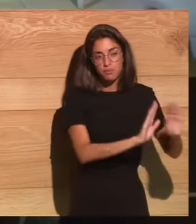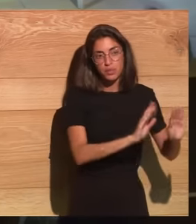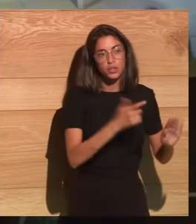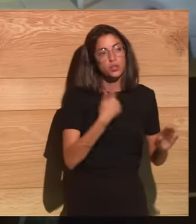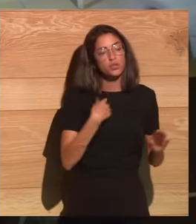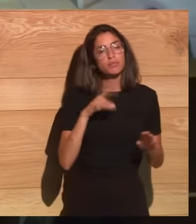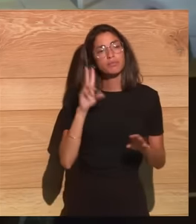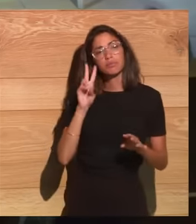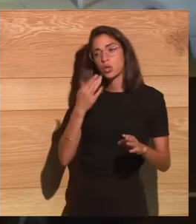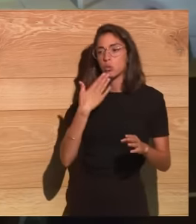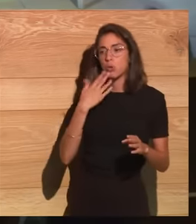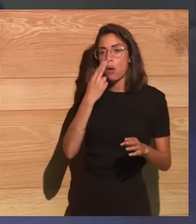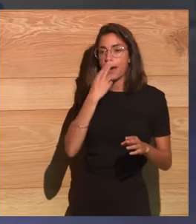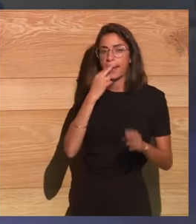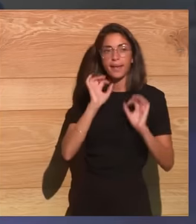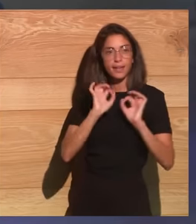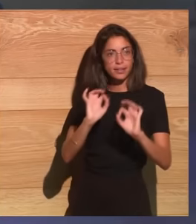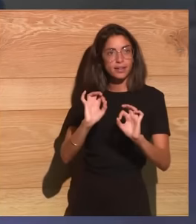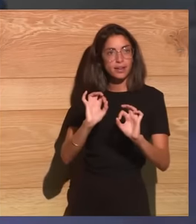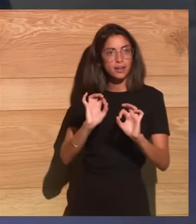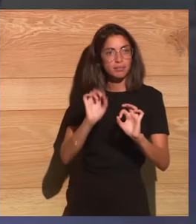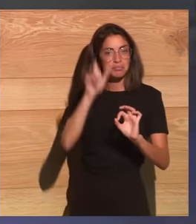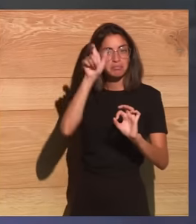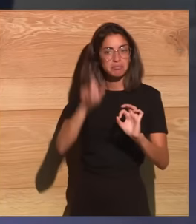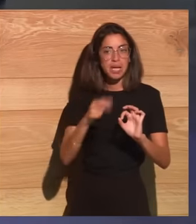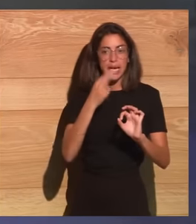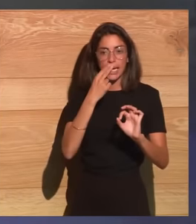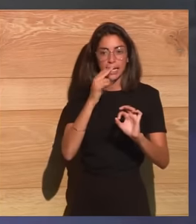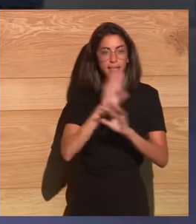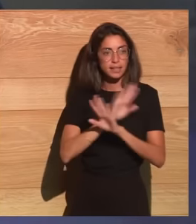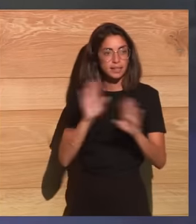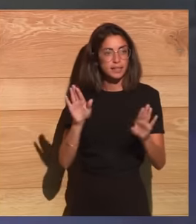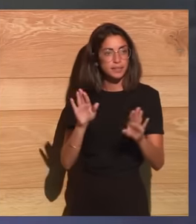Hitler ahora mismo. Venga. Bueno, claro, claro. Venga.